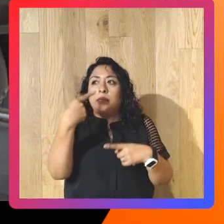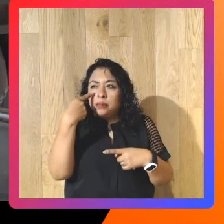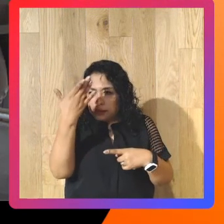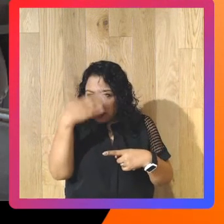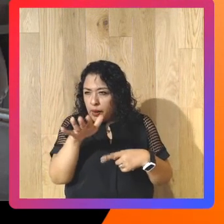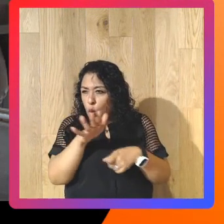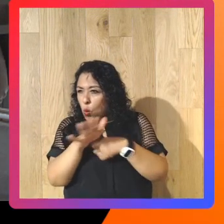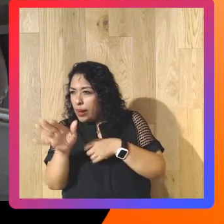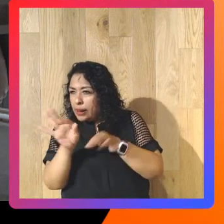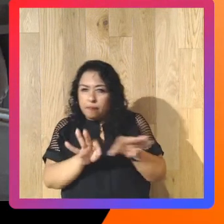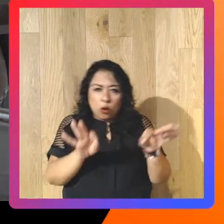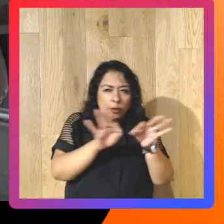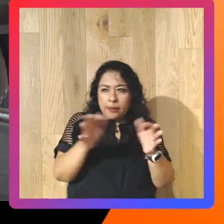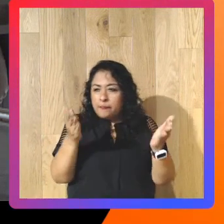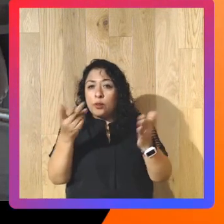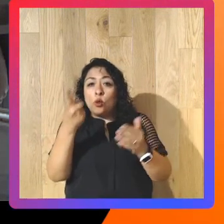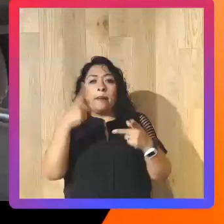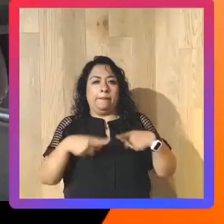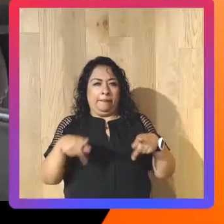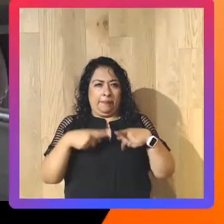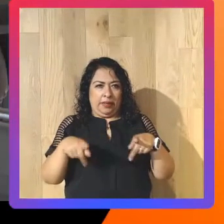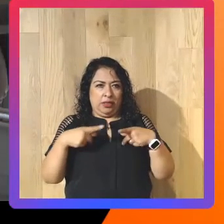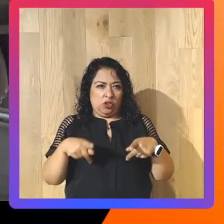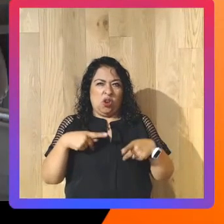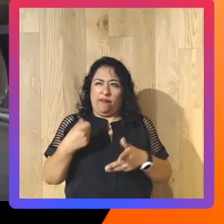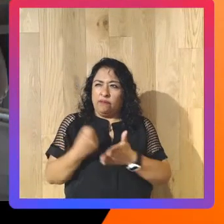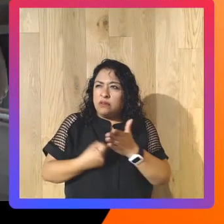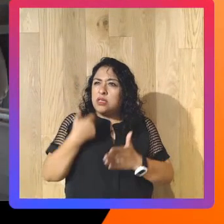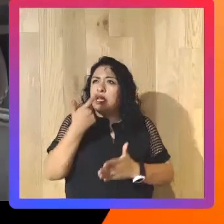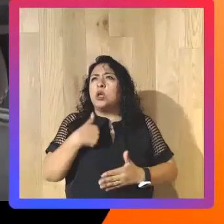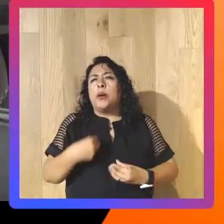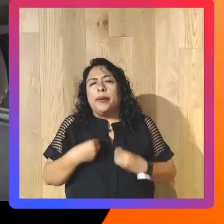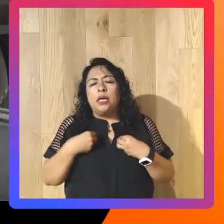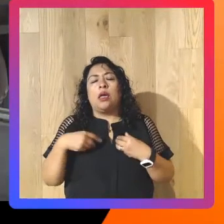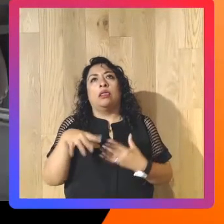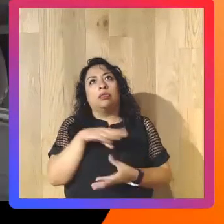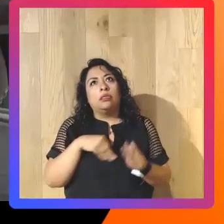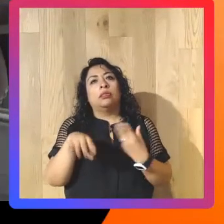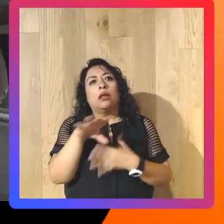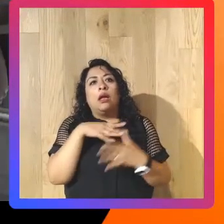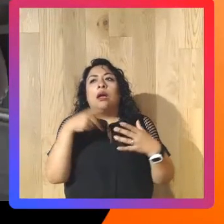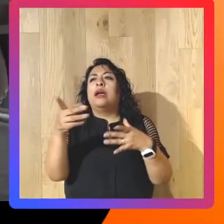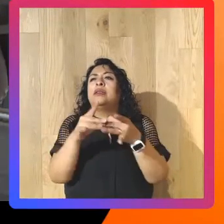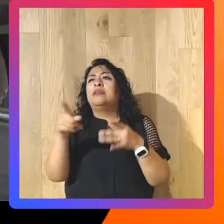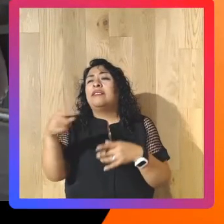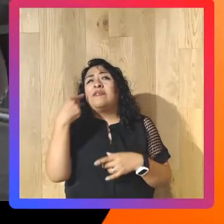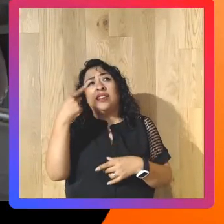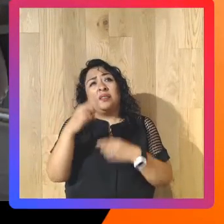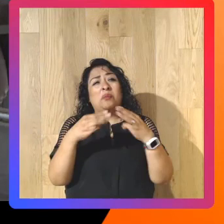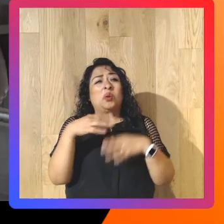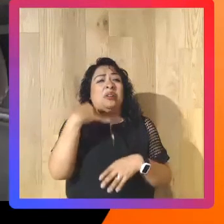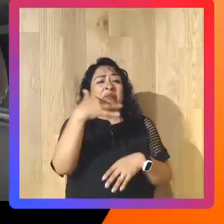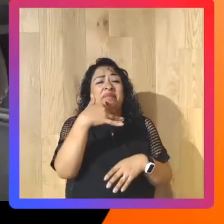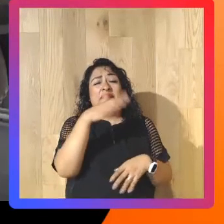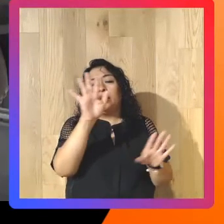y priorizar, porque una persona que está luchando por sobrevivir y le platicas que está muy contaminado el mundo, te